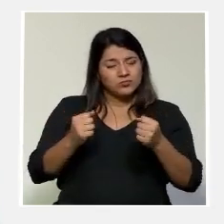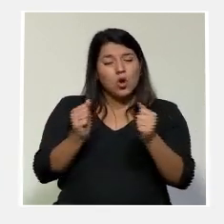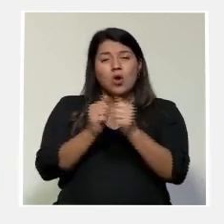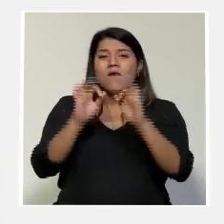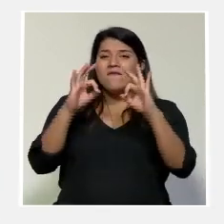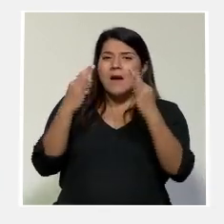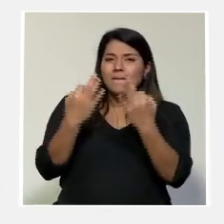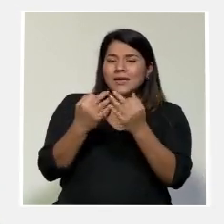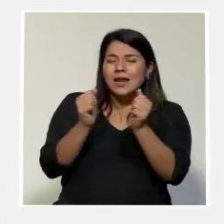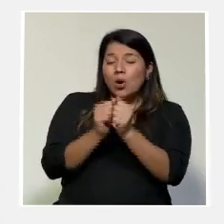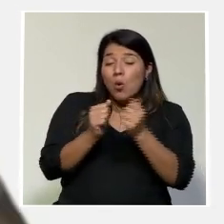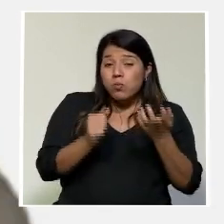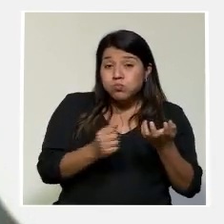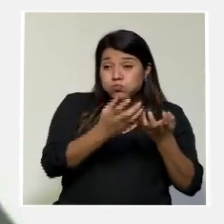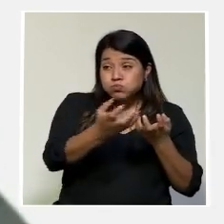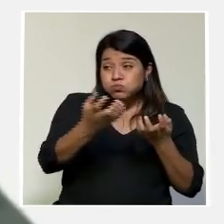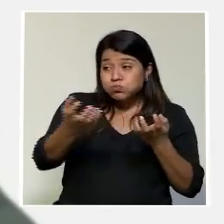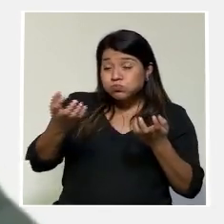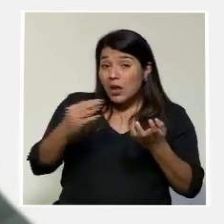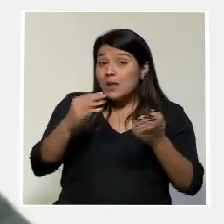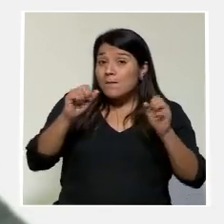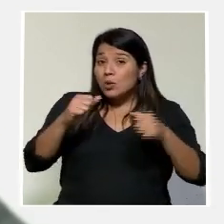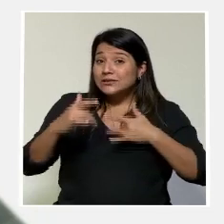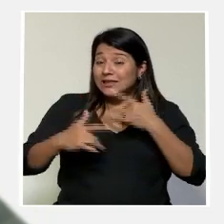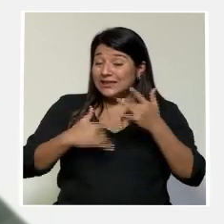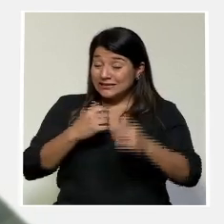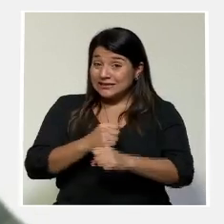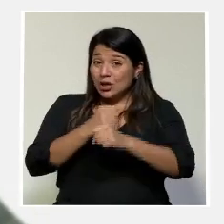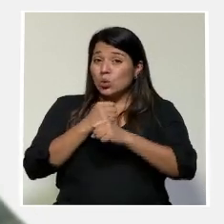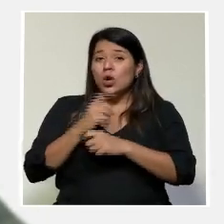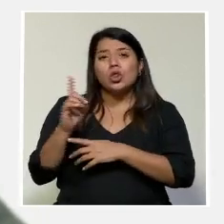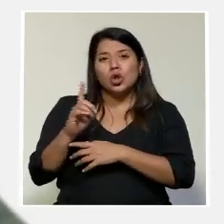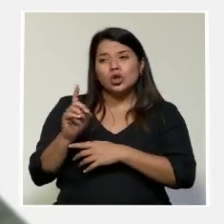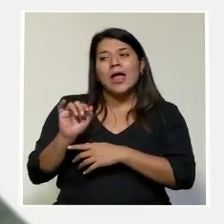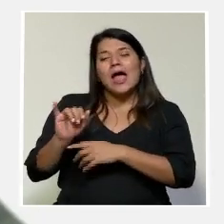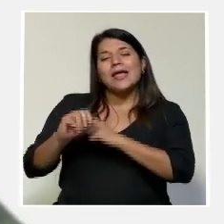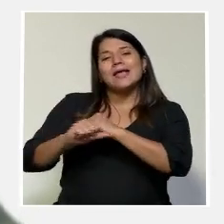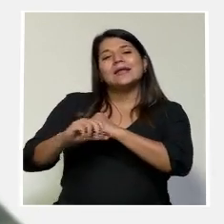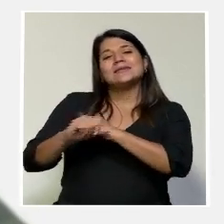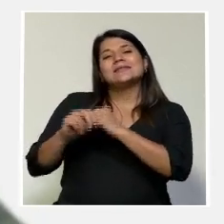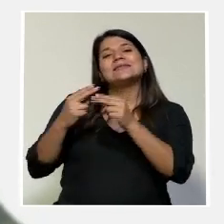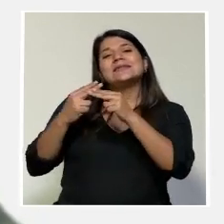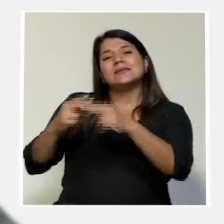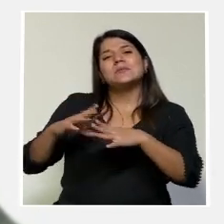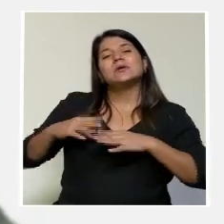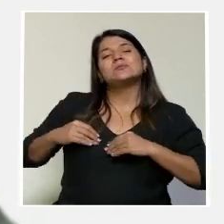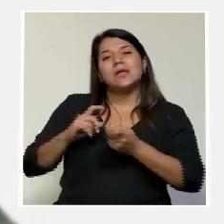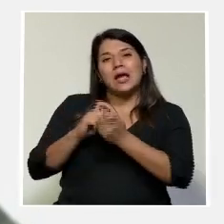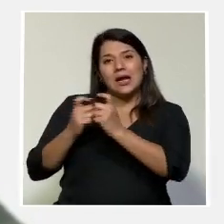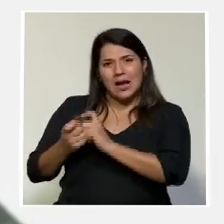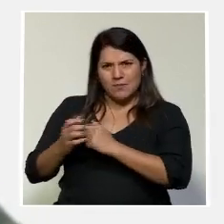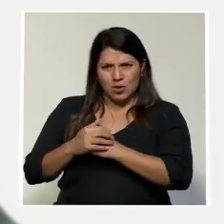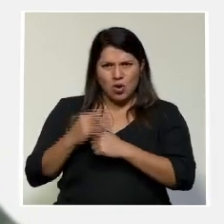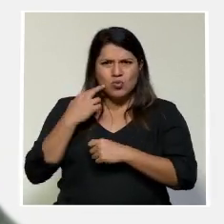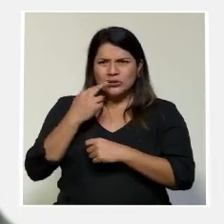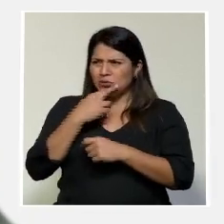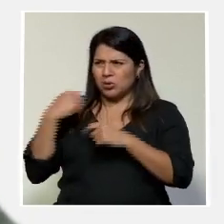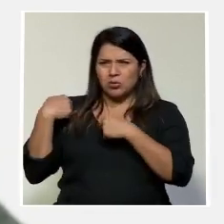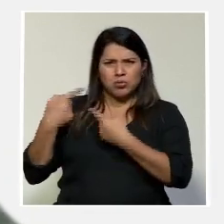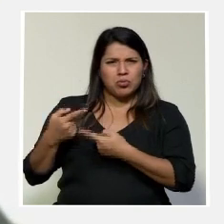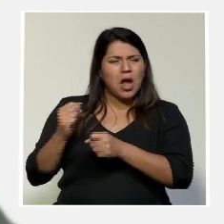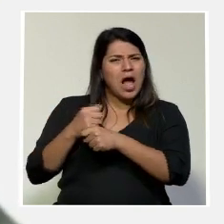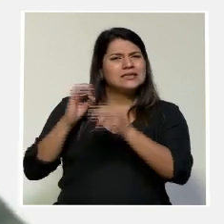y estar seguros de que es un lugar seguro, es esta campaña de ahora hacemos el cambio. Los restaurantes lo vienen haciendo extraordinariamente bien,